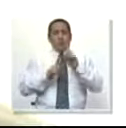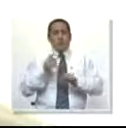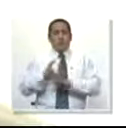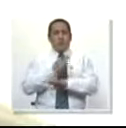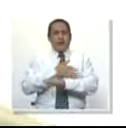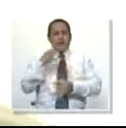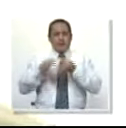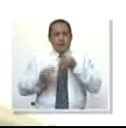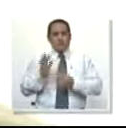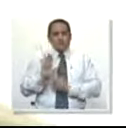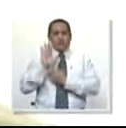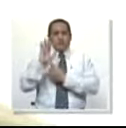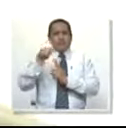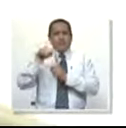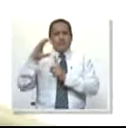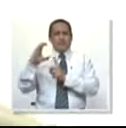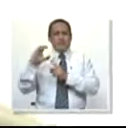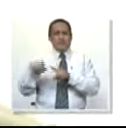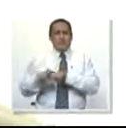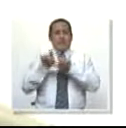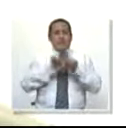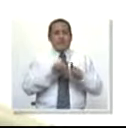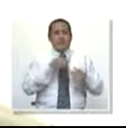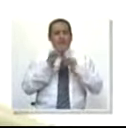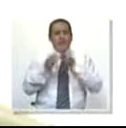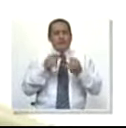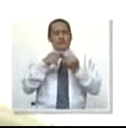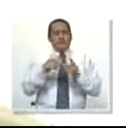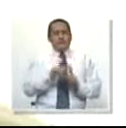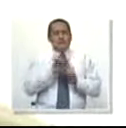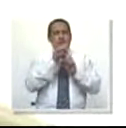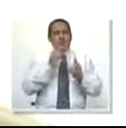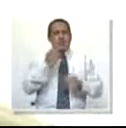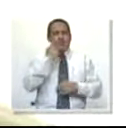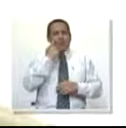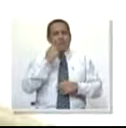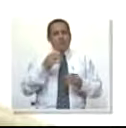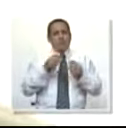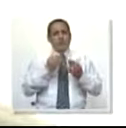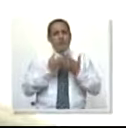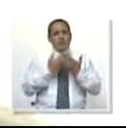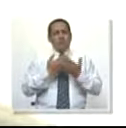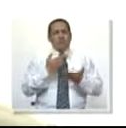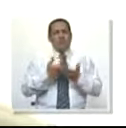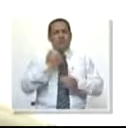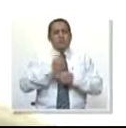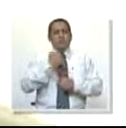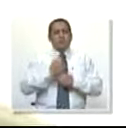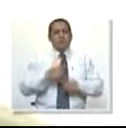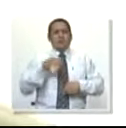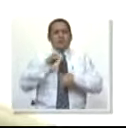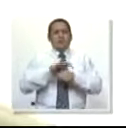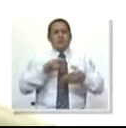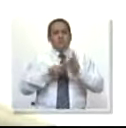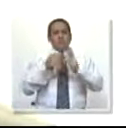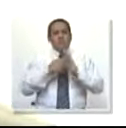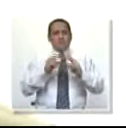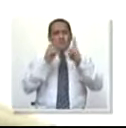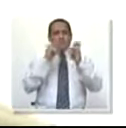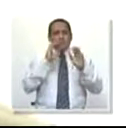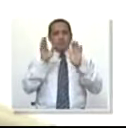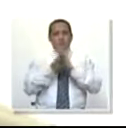sentencias que han llegado hasta el tribunal constitucional sino también hablando con especialistas para conocer un poco más de cerca Cómo estamos respecto de